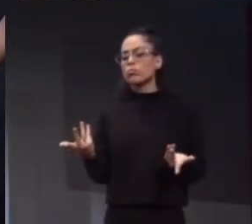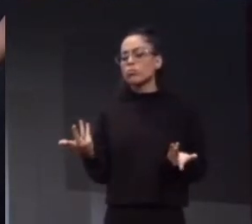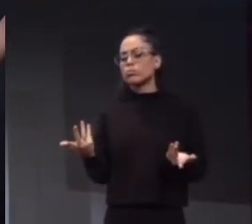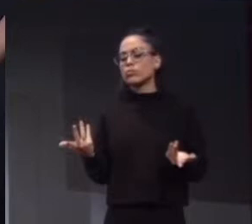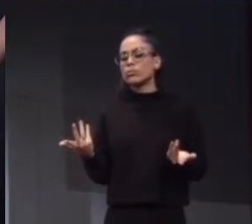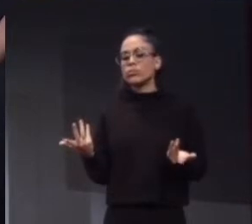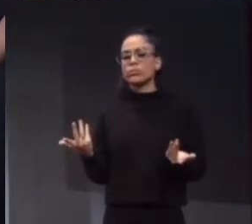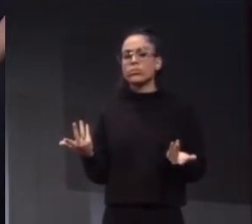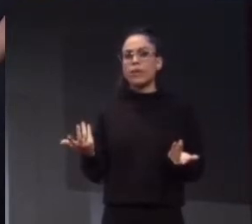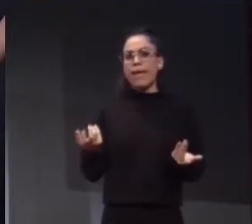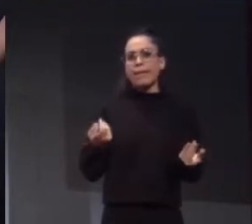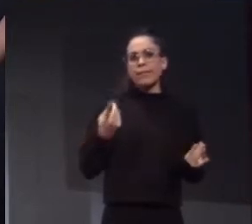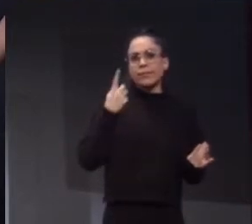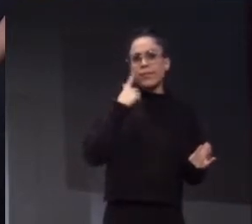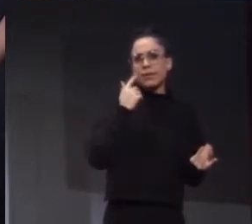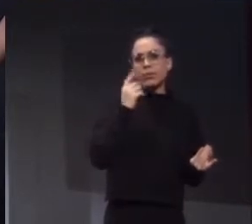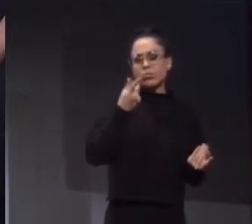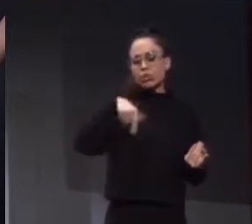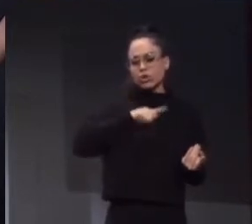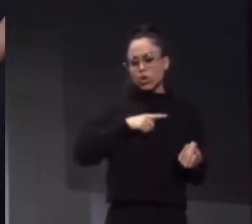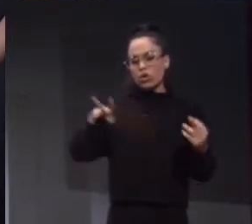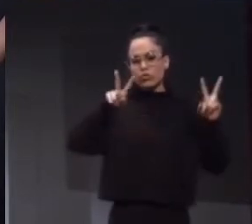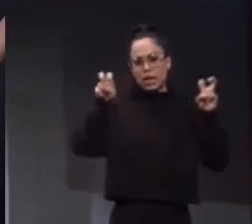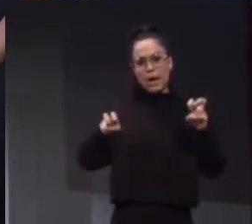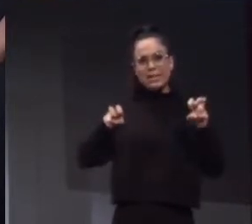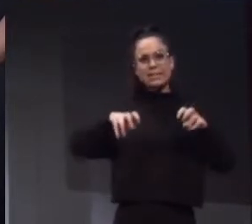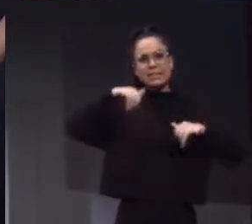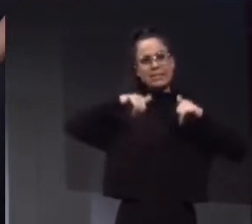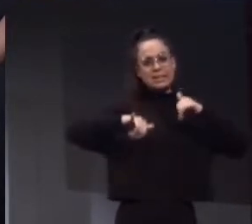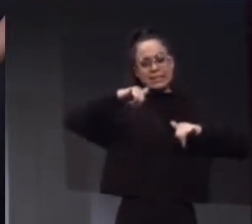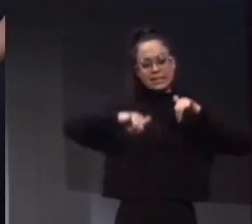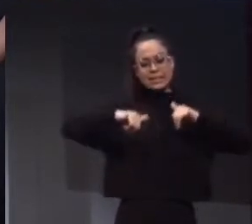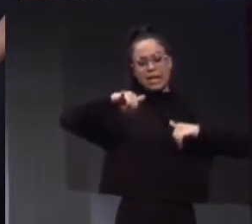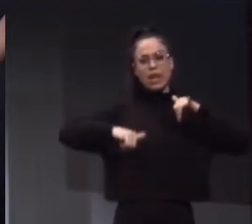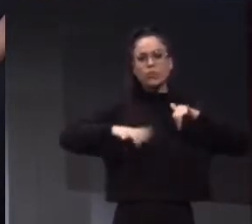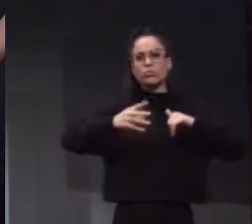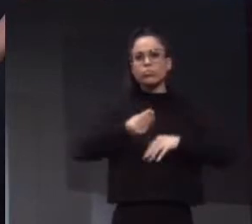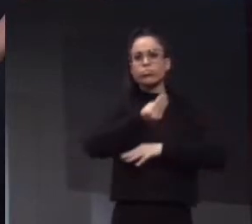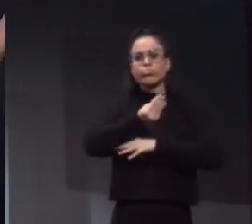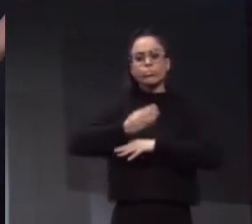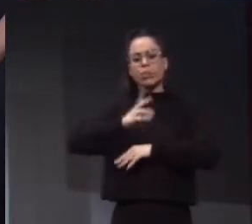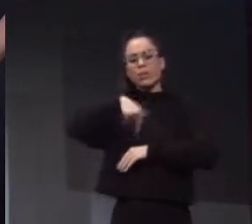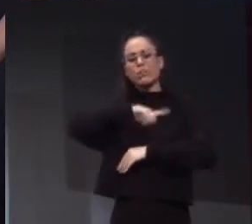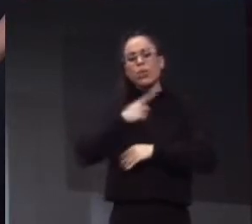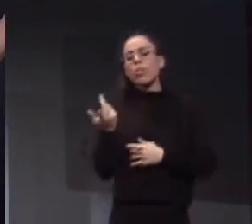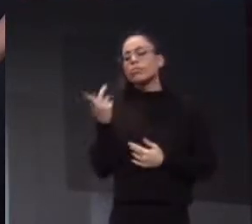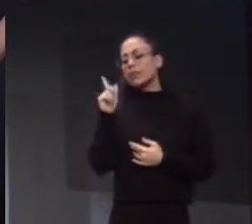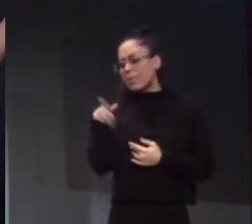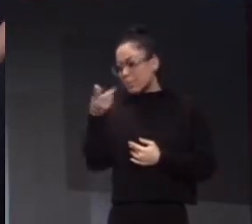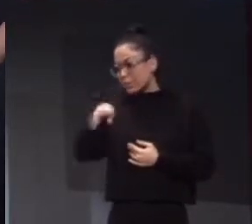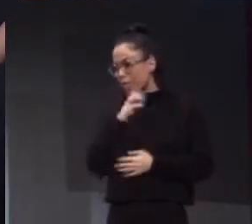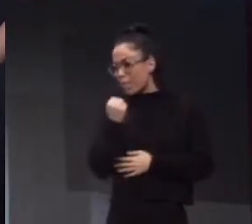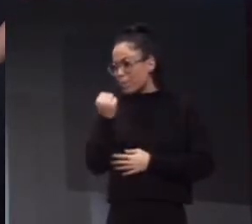que habéis estado en cosas cuando paso de los titiriteros etcétera como se activa y bueno que podría explicar un poco esas redes como funcionan o si es que